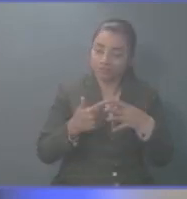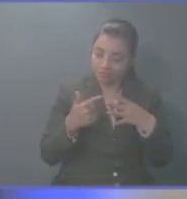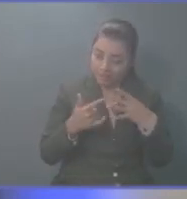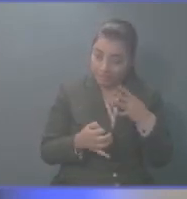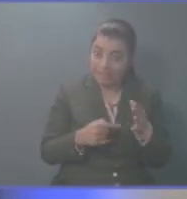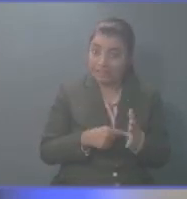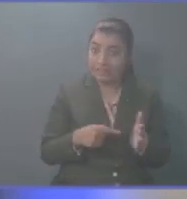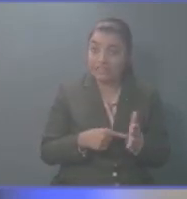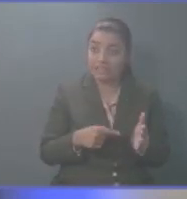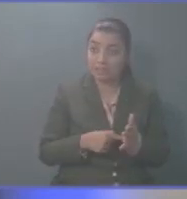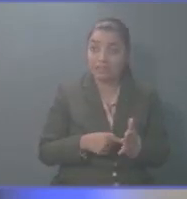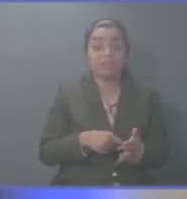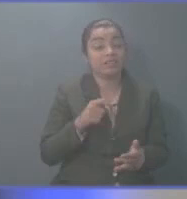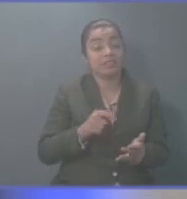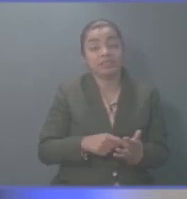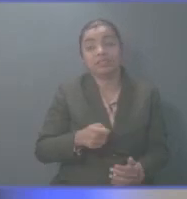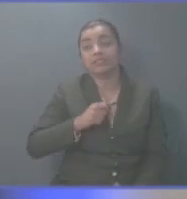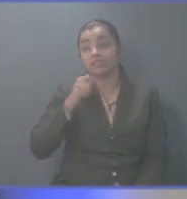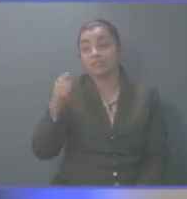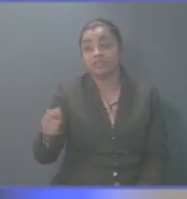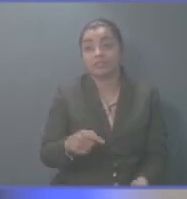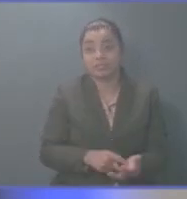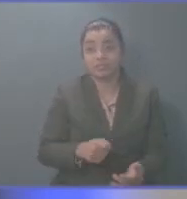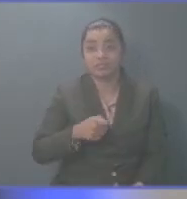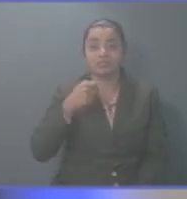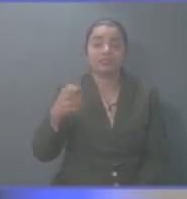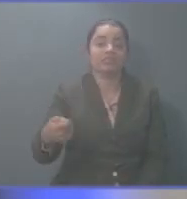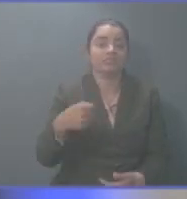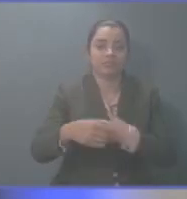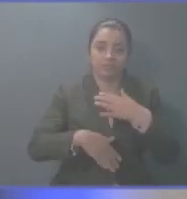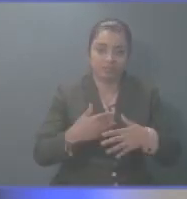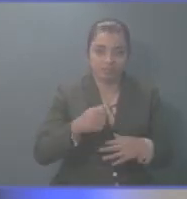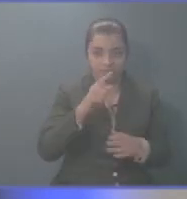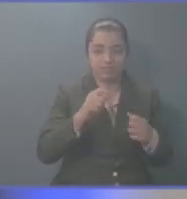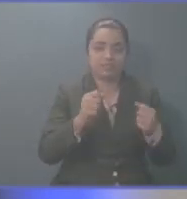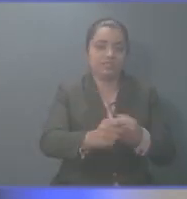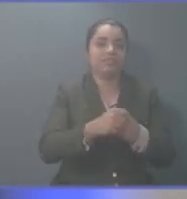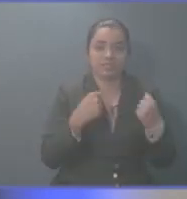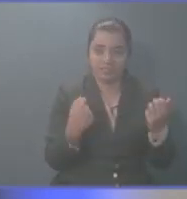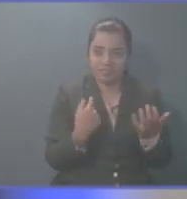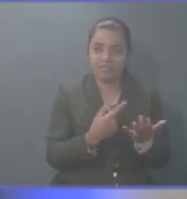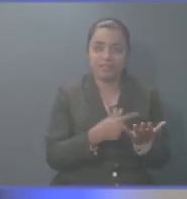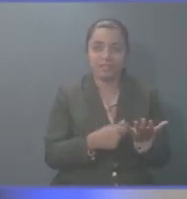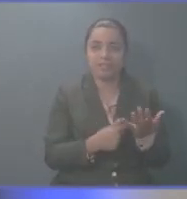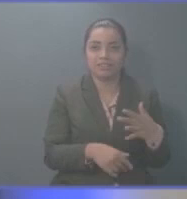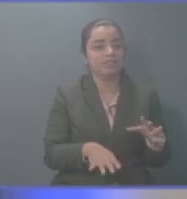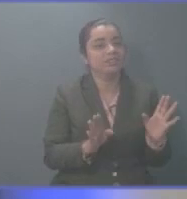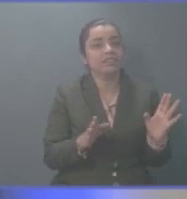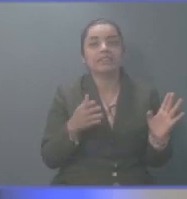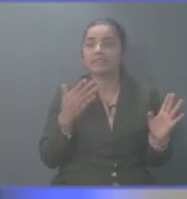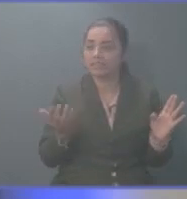deuda de lo que se debe a las nuevas generaciones, y resulta que un niño que va naciendo ya